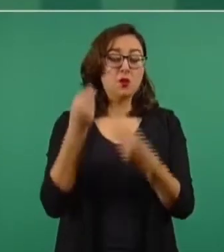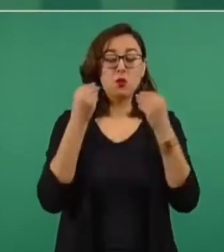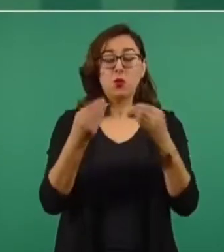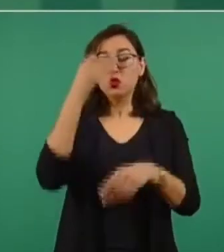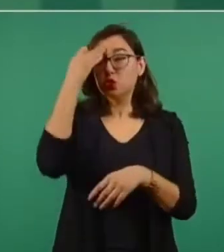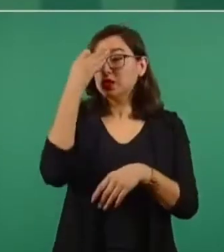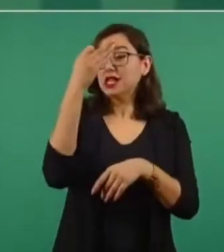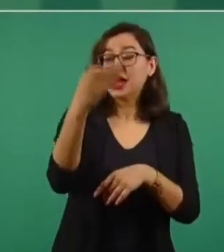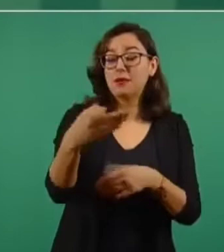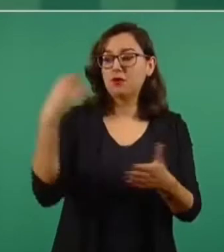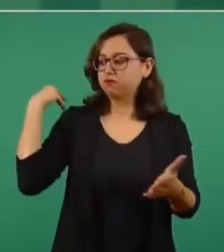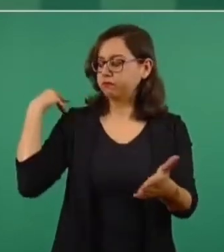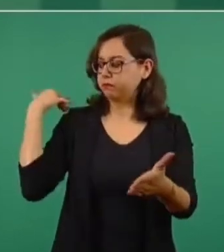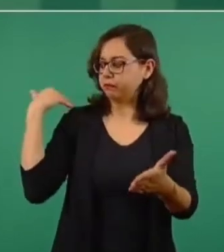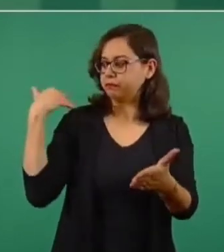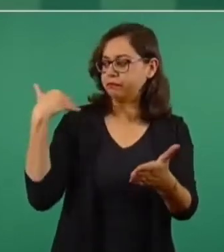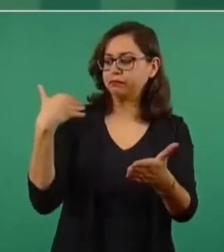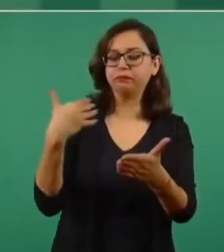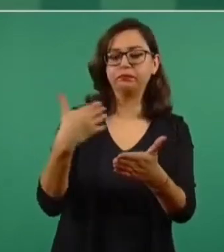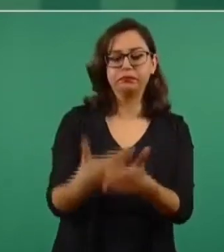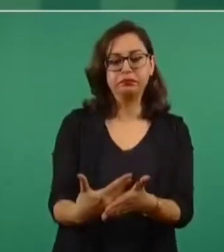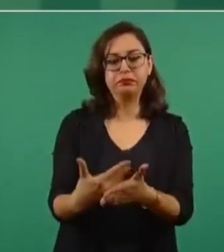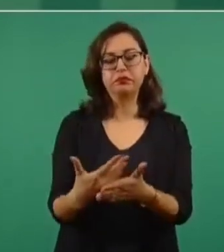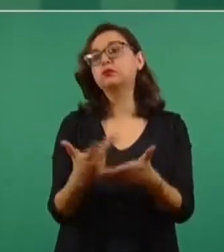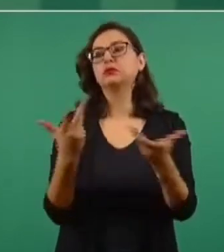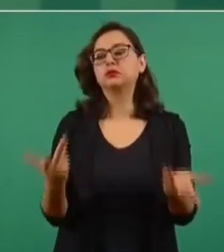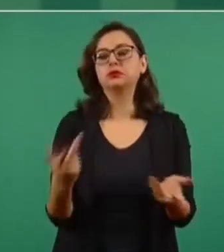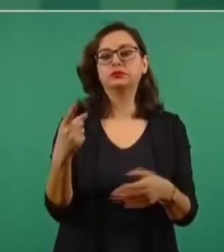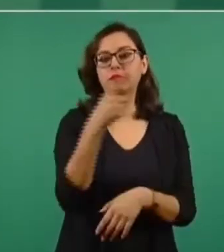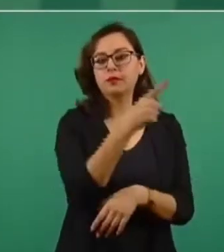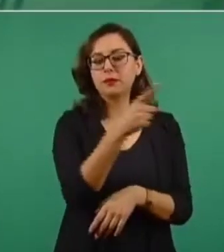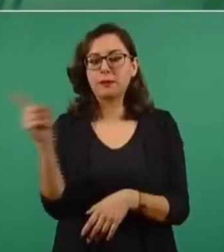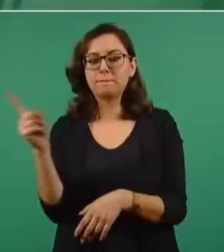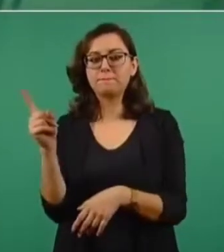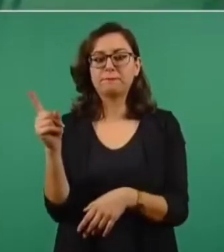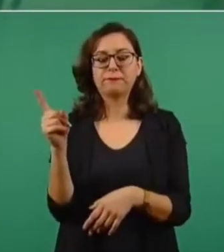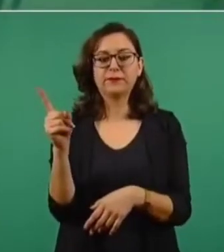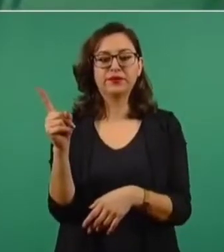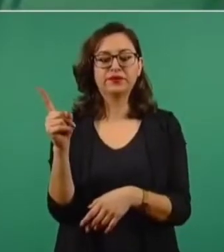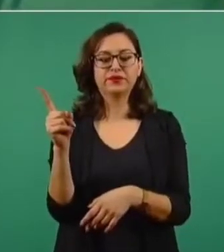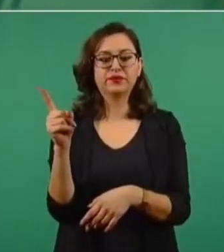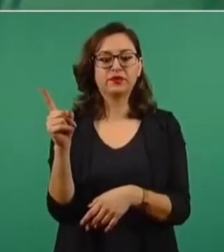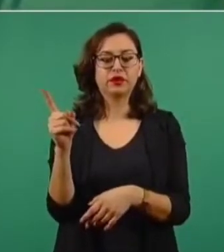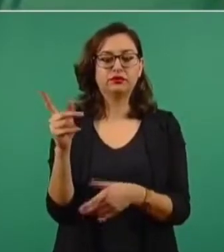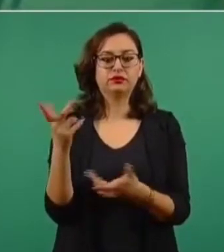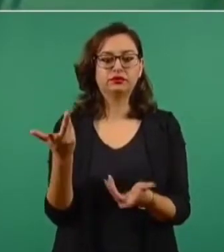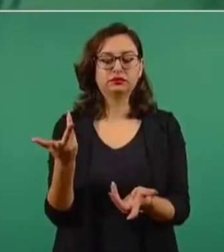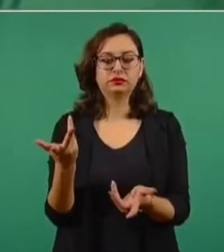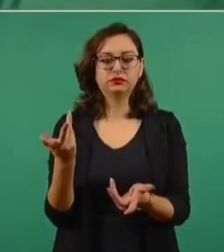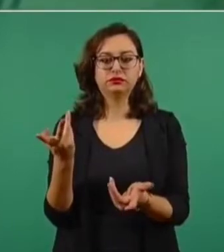se han inclinado los que deberían de actuar como jueces en favor